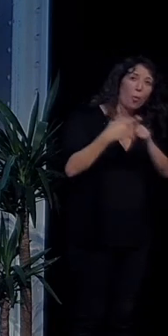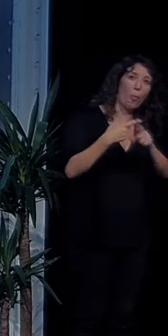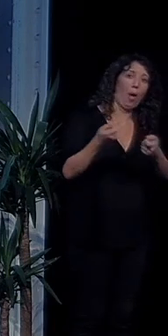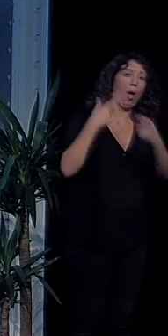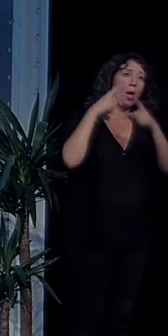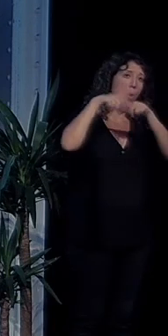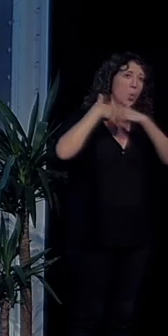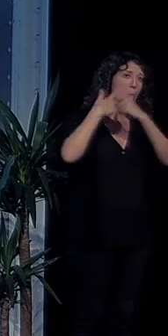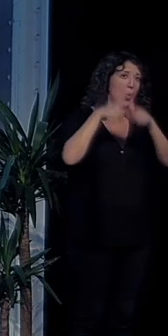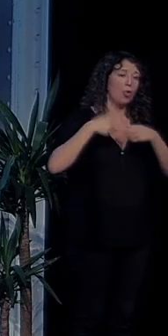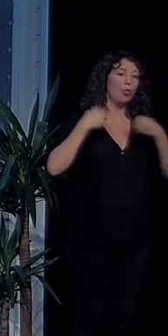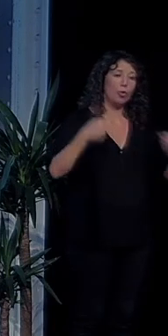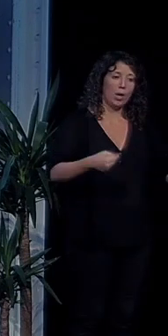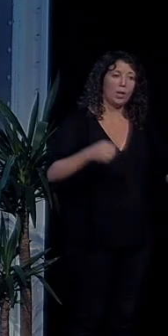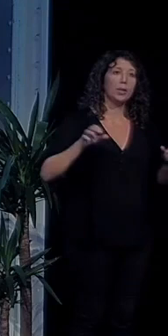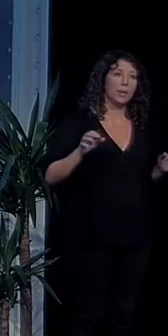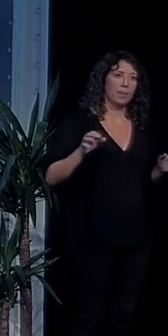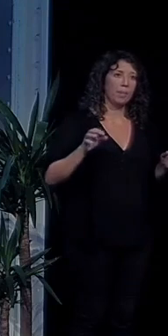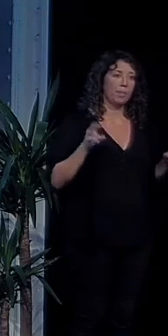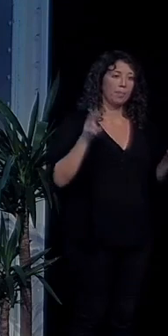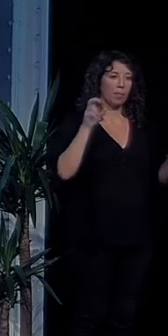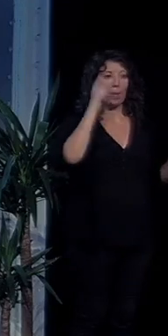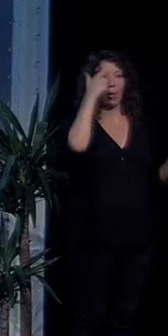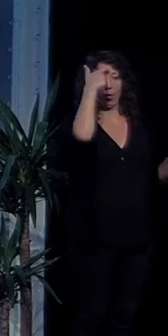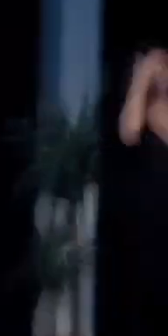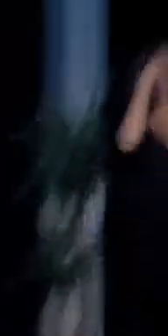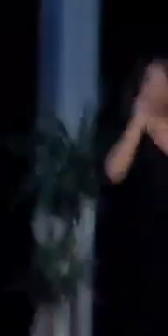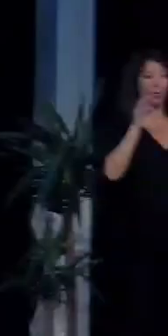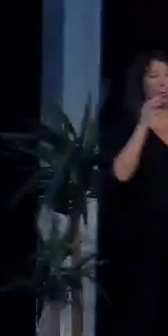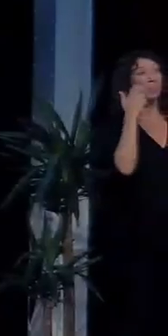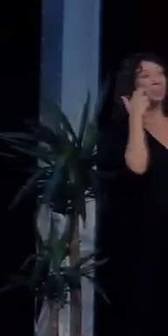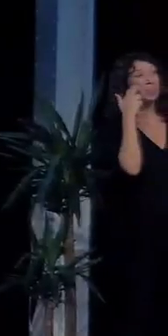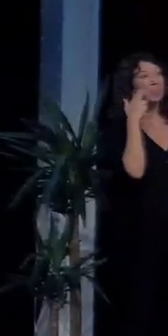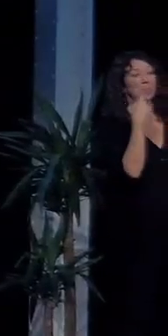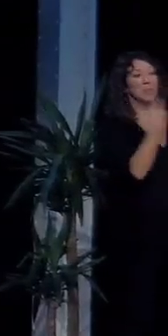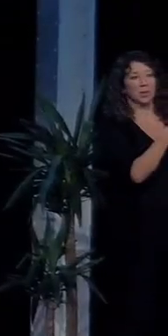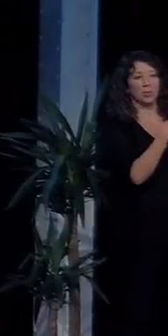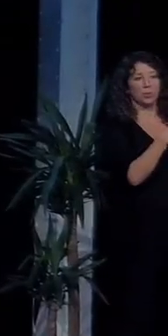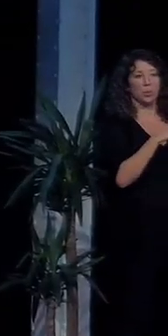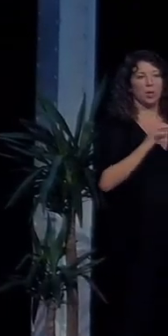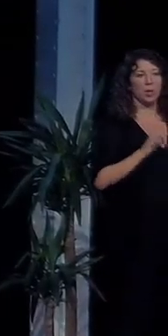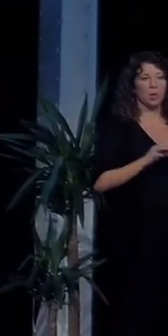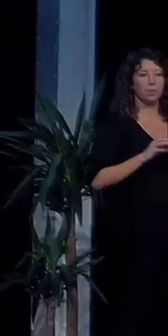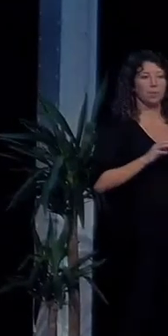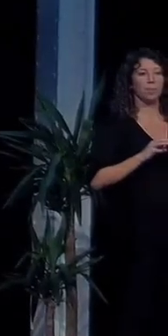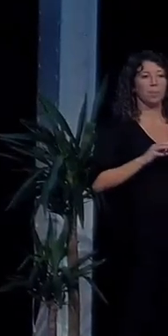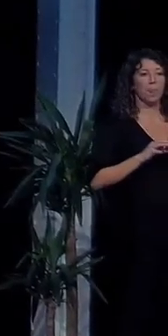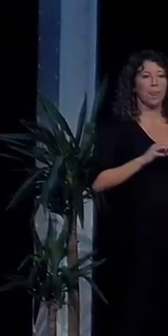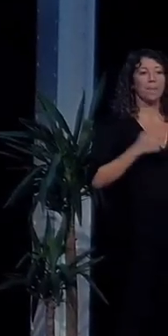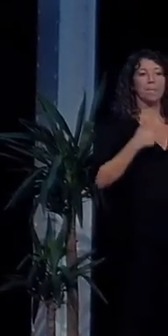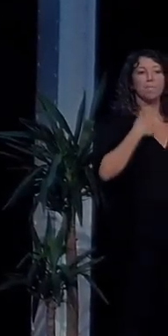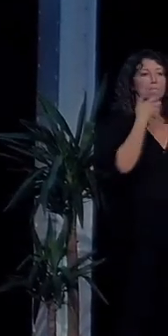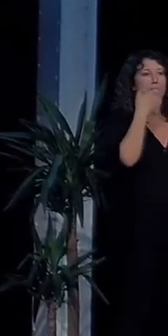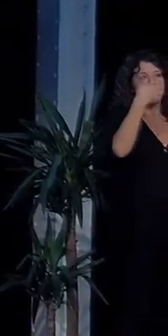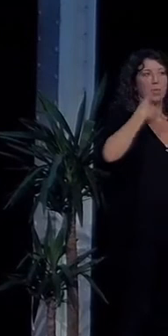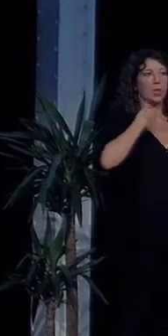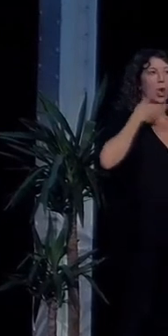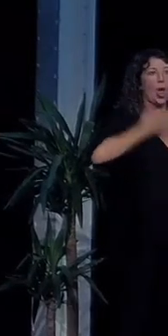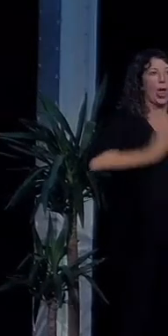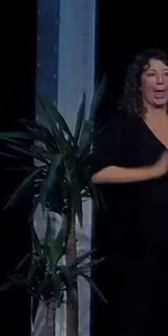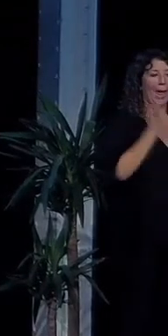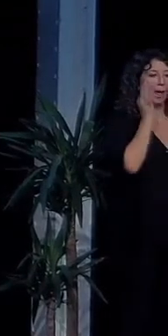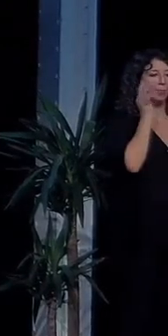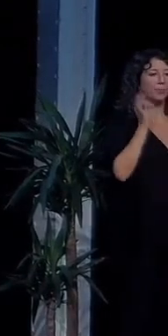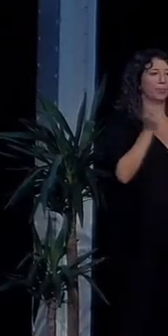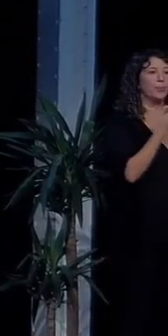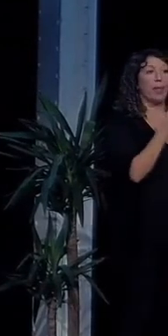reflexionar mucho sobre el concepto del peligro sexual. Luego está, ya, yo tengo una hija que ha